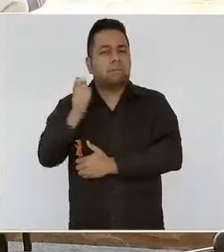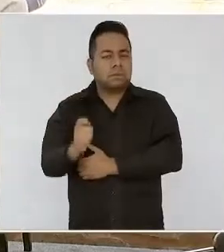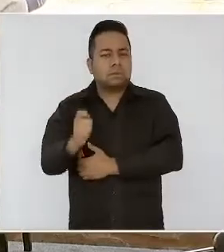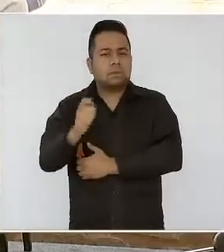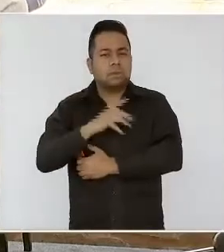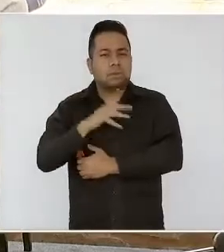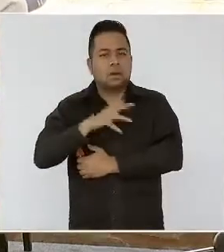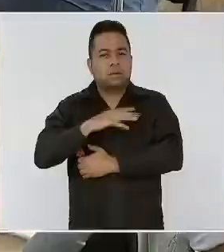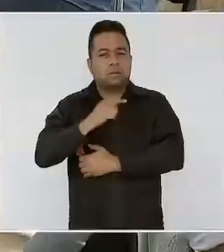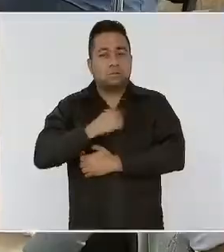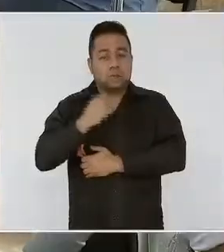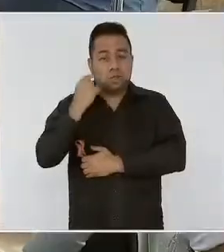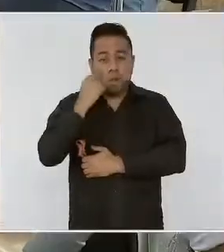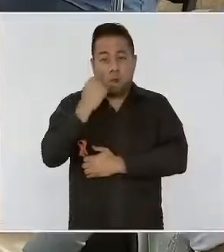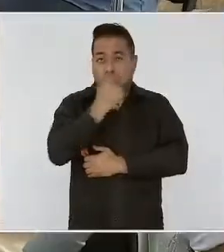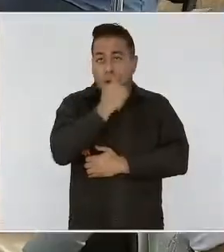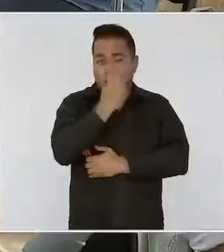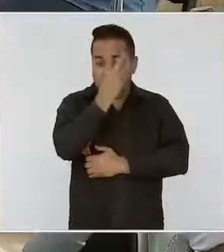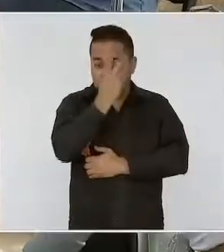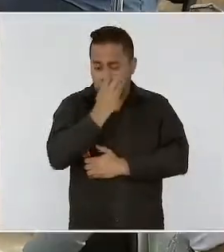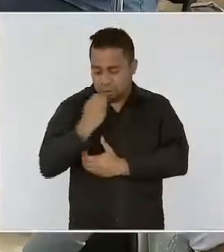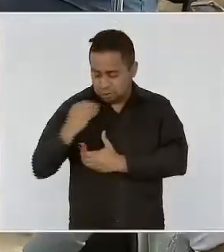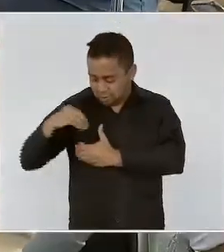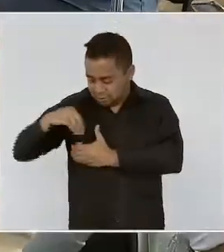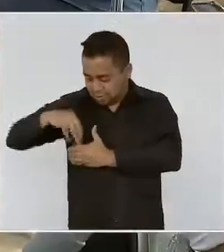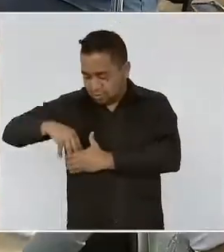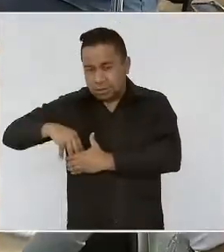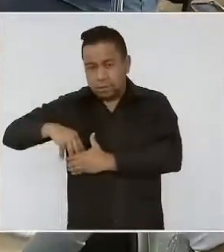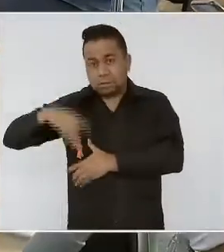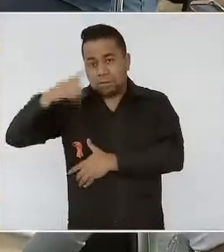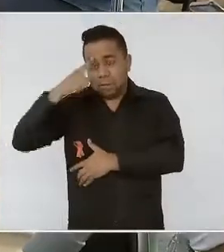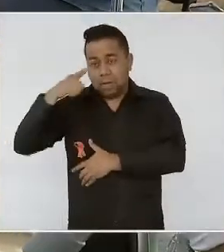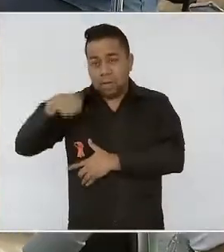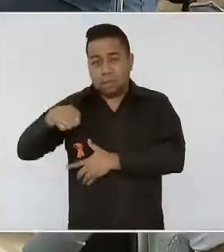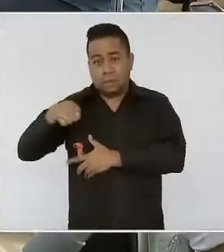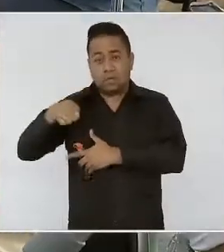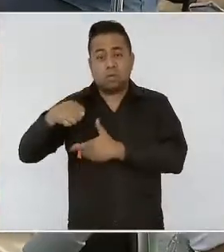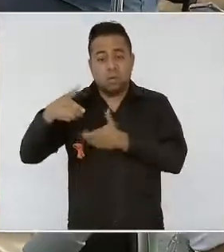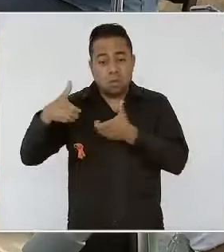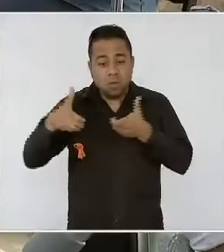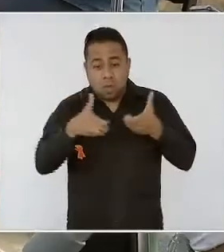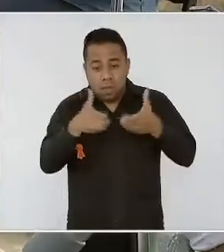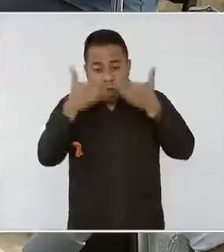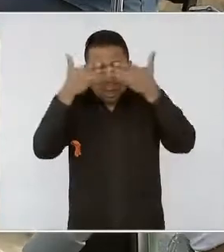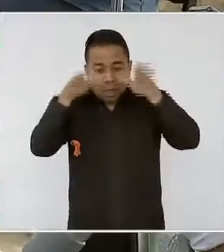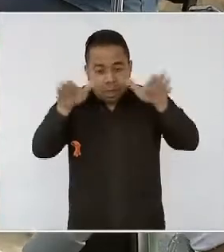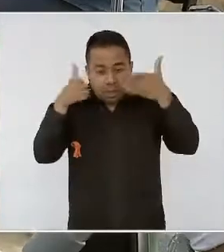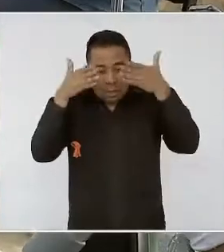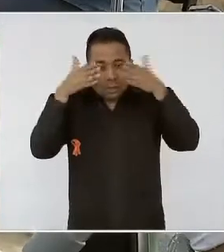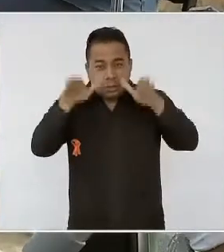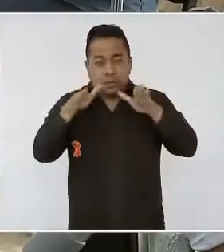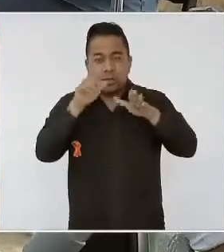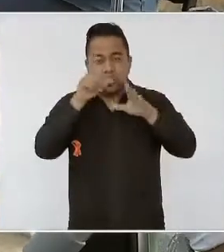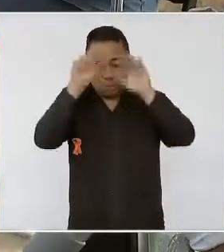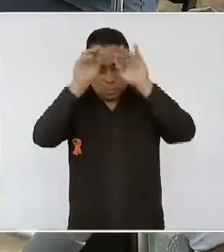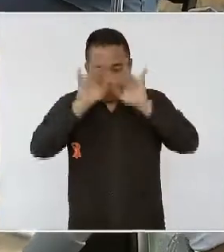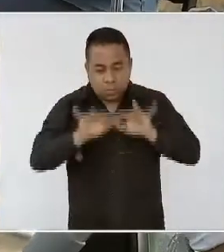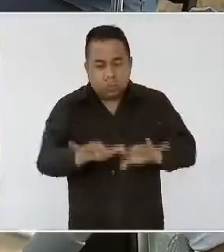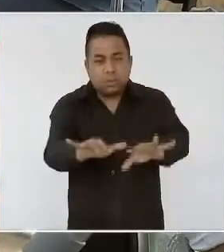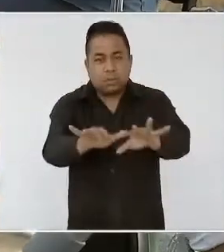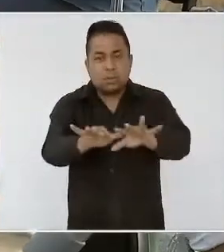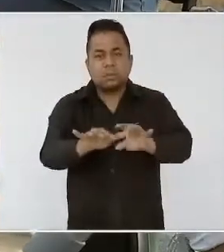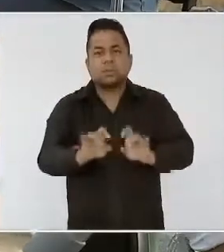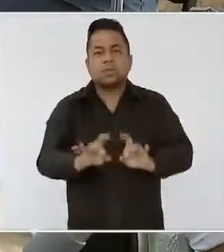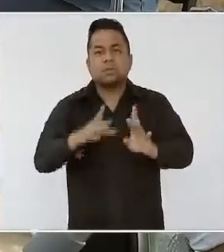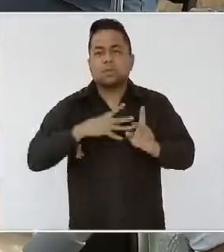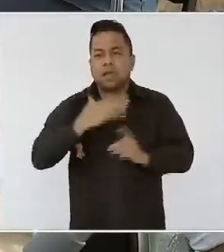la luz de mis ojos para que ilumine tu camino. Y no te pierdas entre las